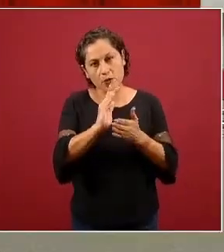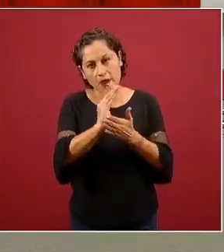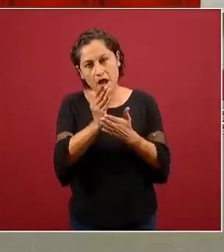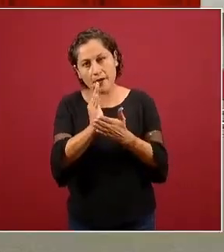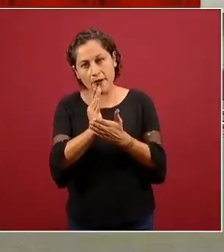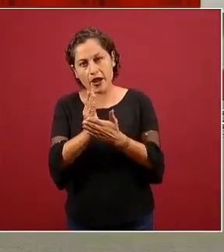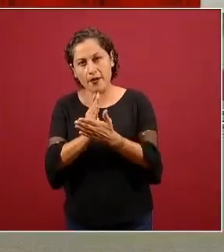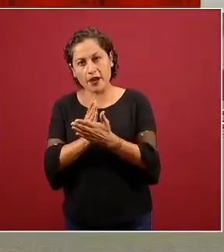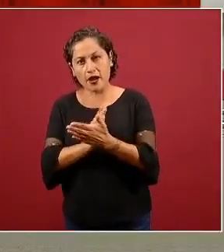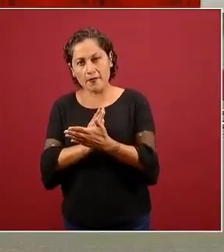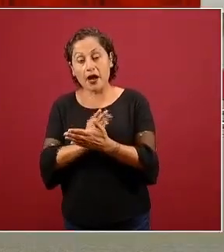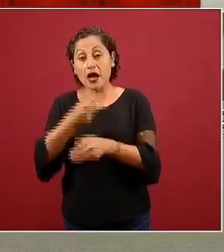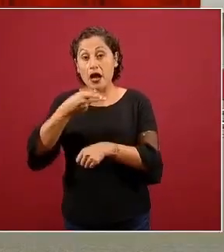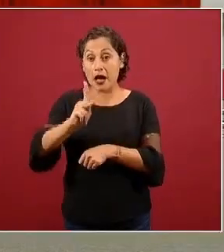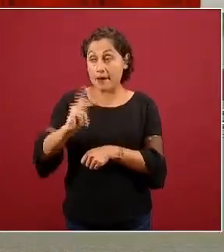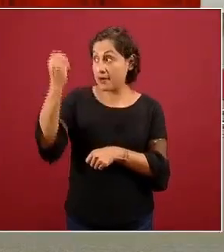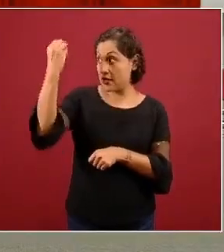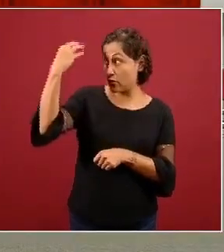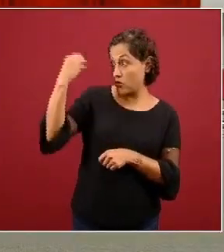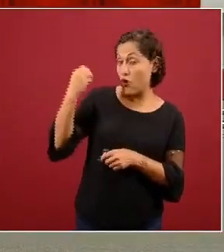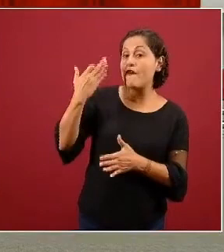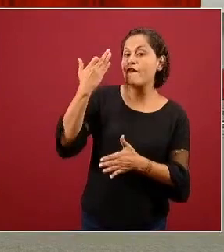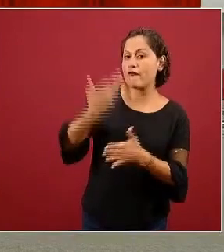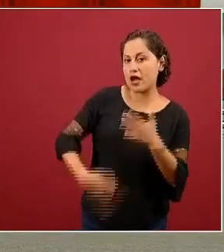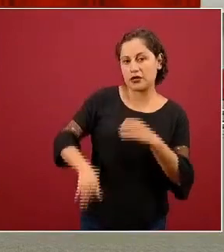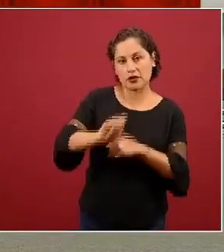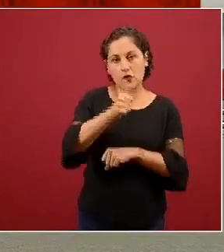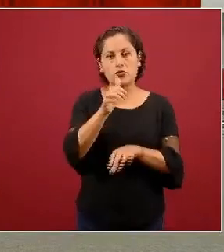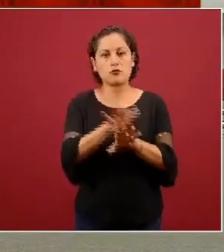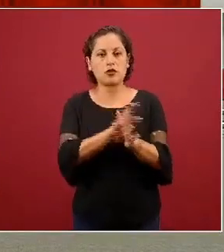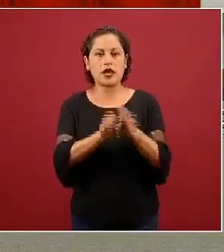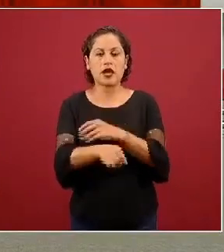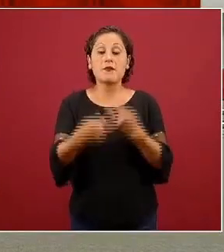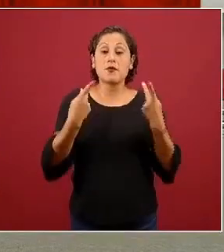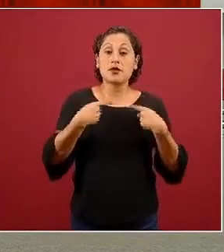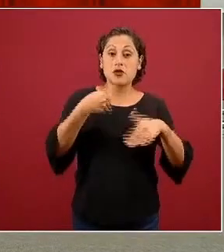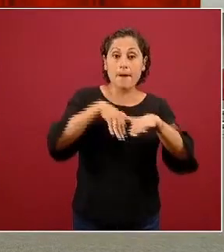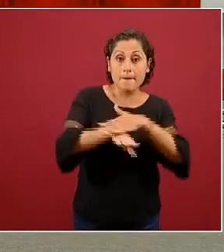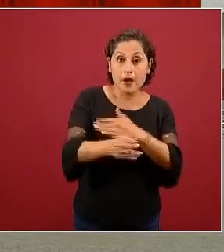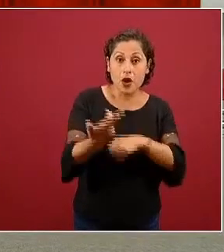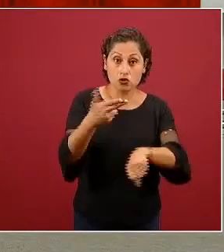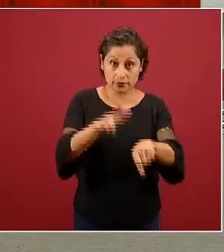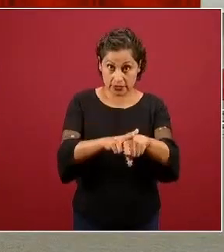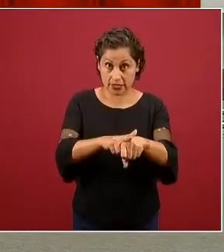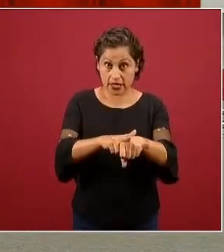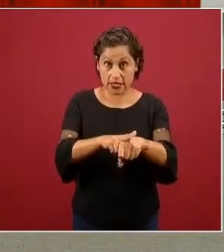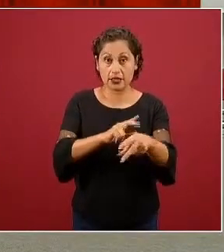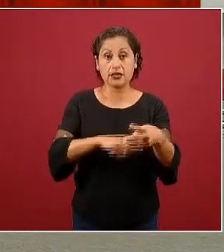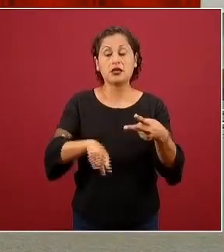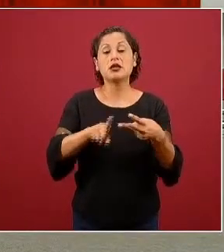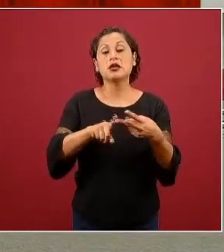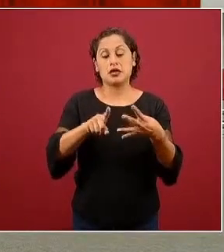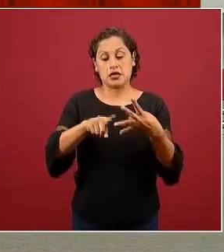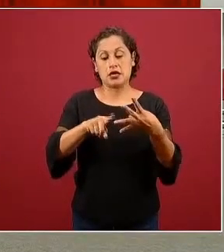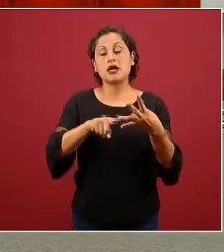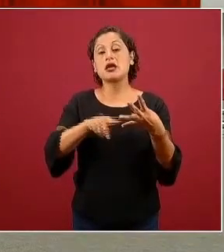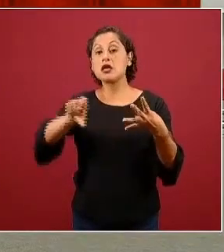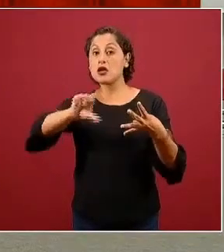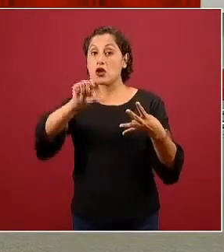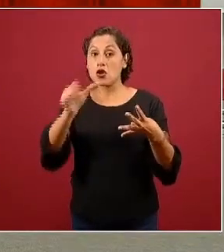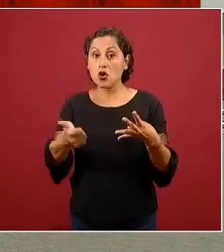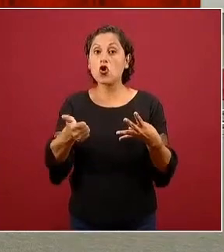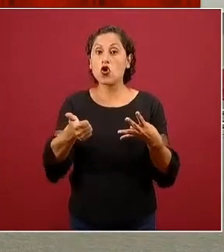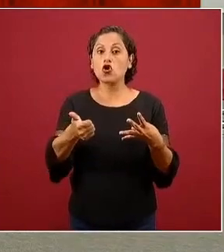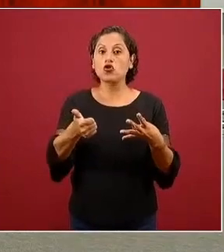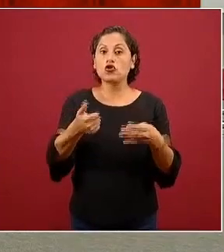el semáforo tenemos la tendencia de personas hospitalizadas y la tendencia de síndrome COVID, o sea, todo lo que